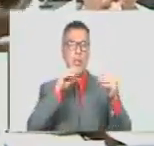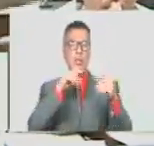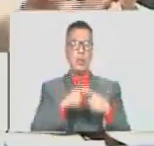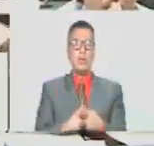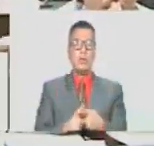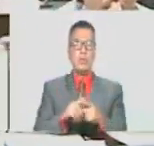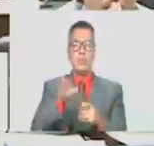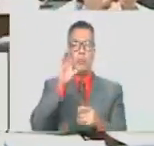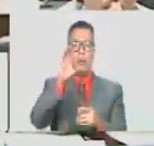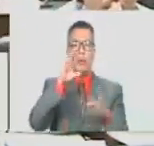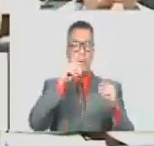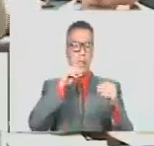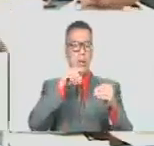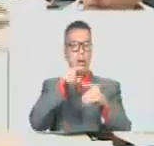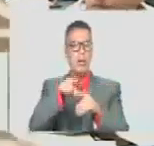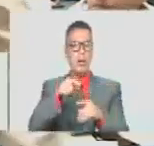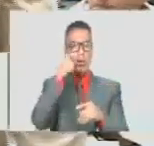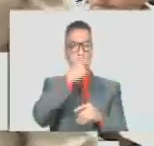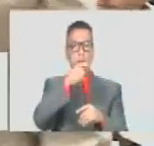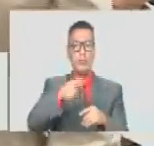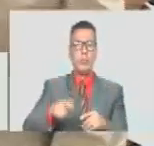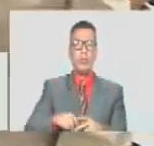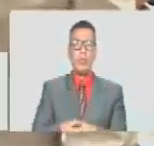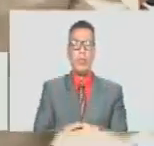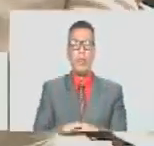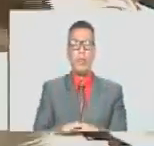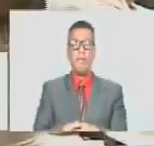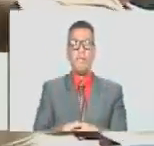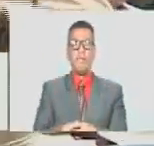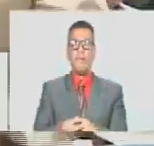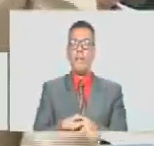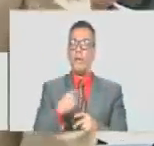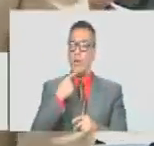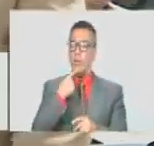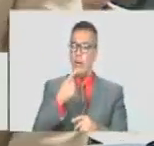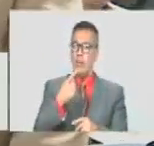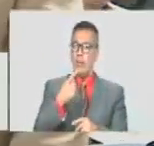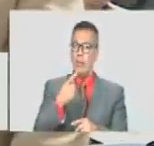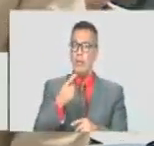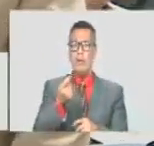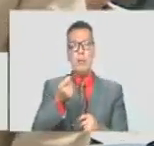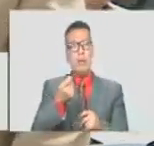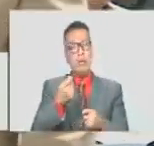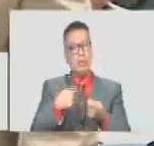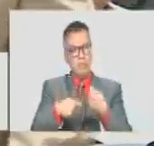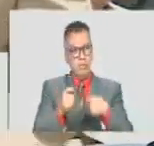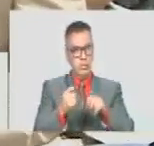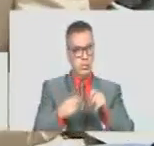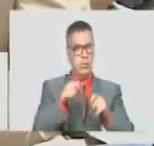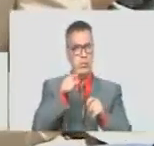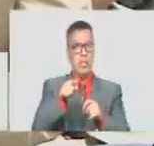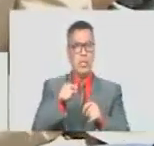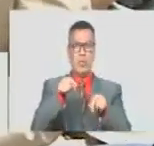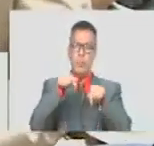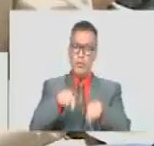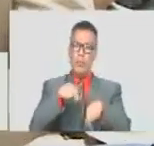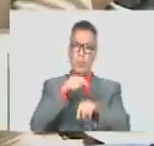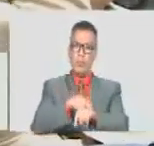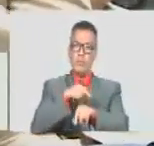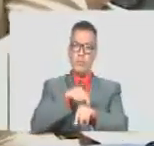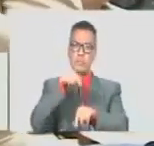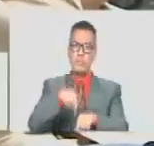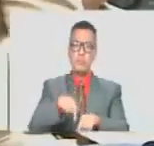la patria, habló con el pueblo y les vendió aquel por ahora